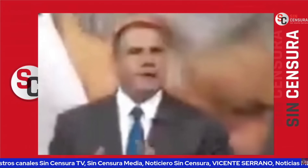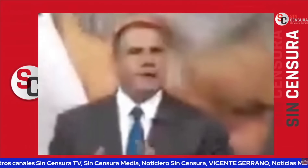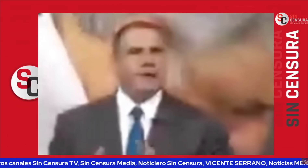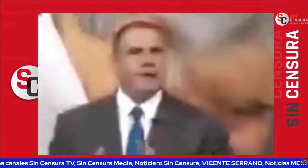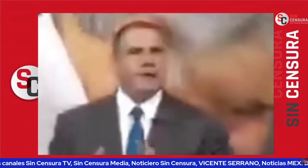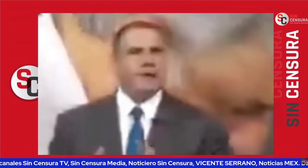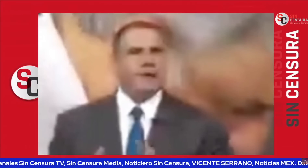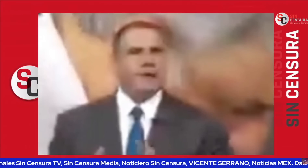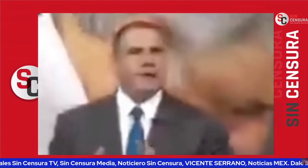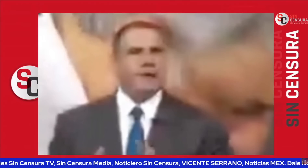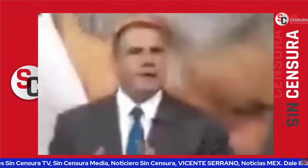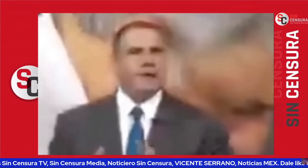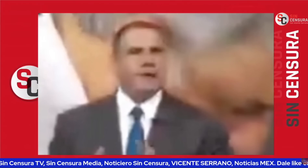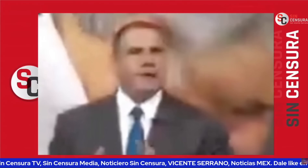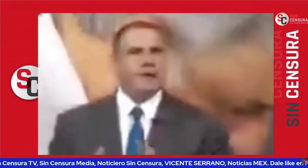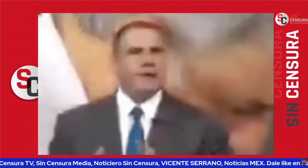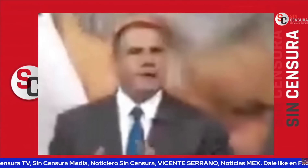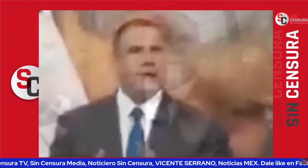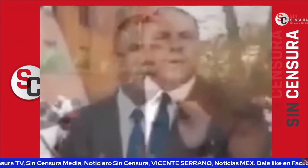pobre pueblo de Venezuela.